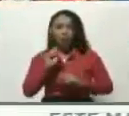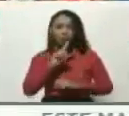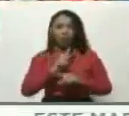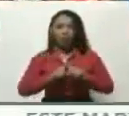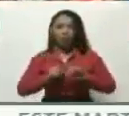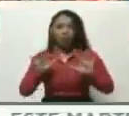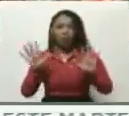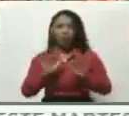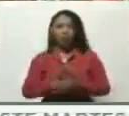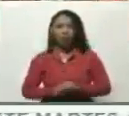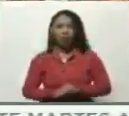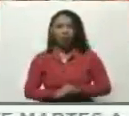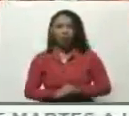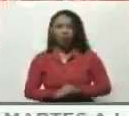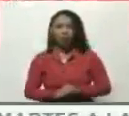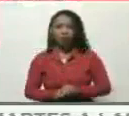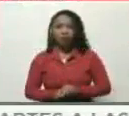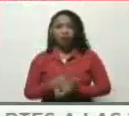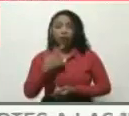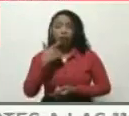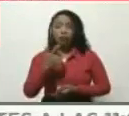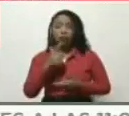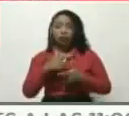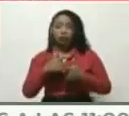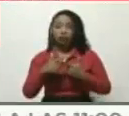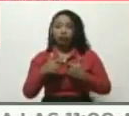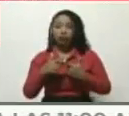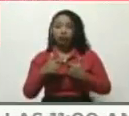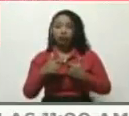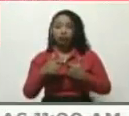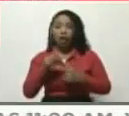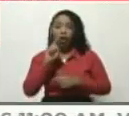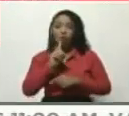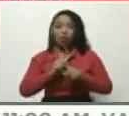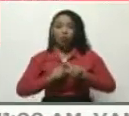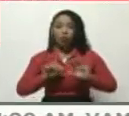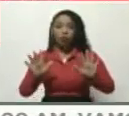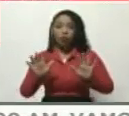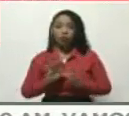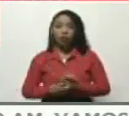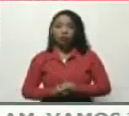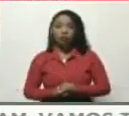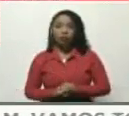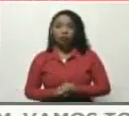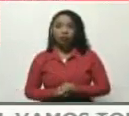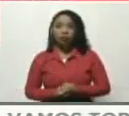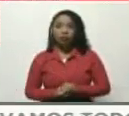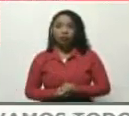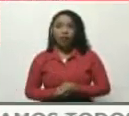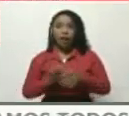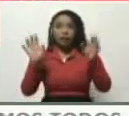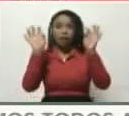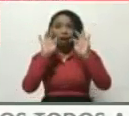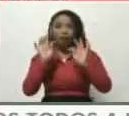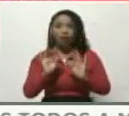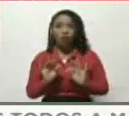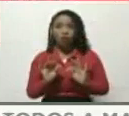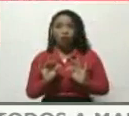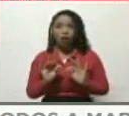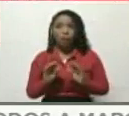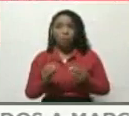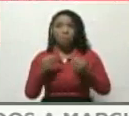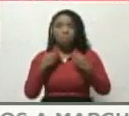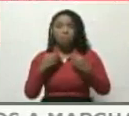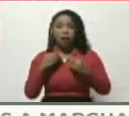1x10. Y decíamos entonces que el 1x10 es el método